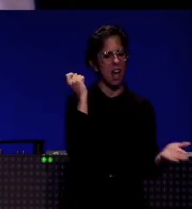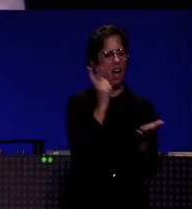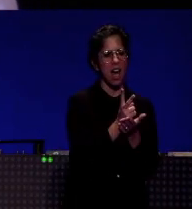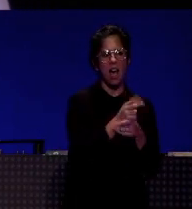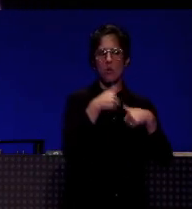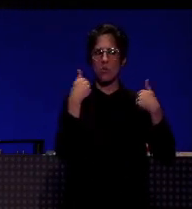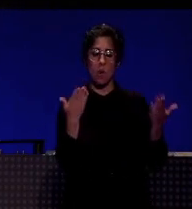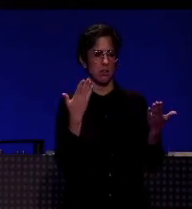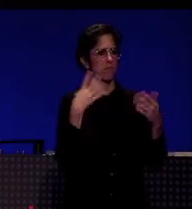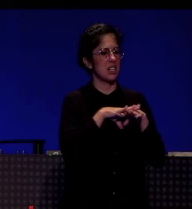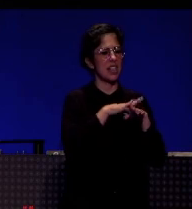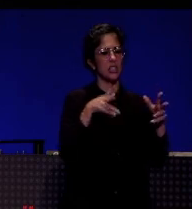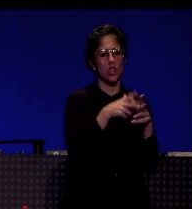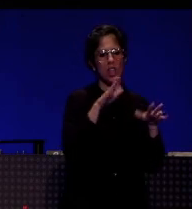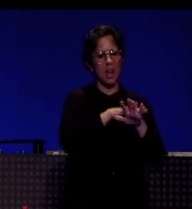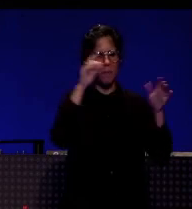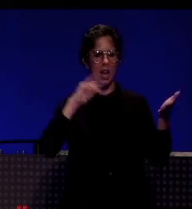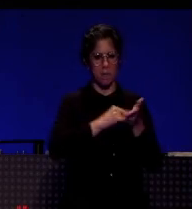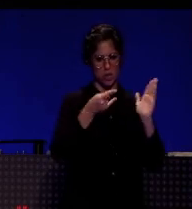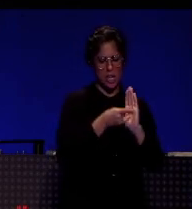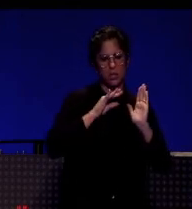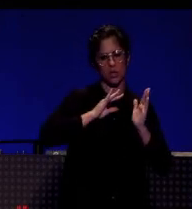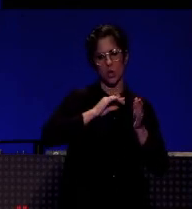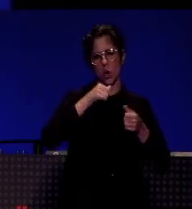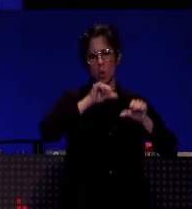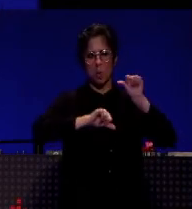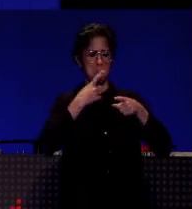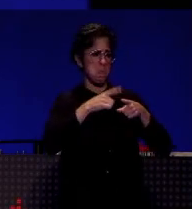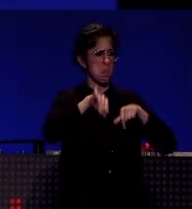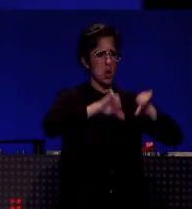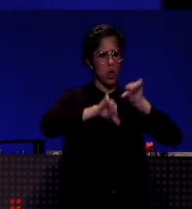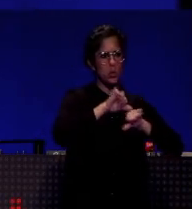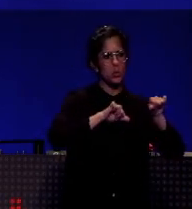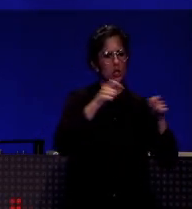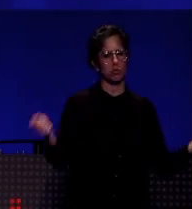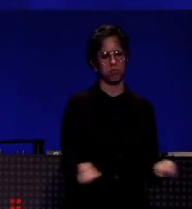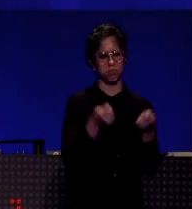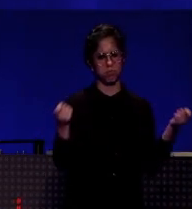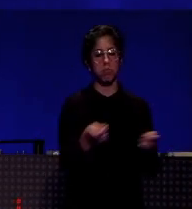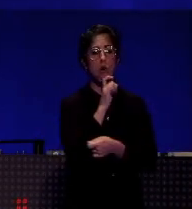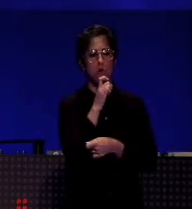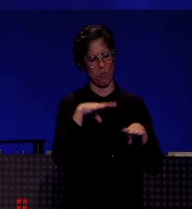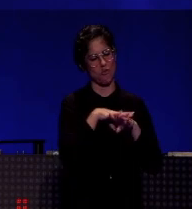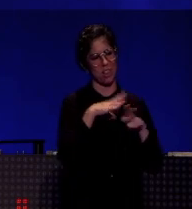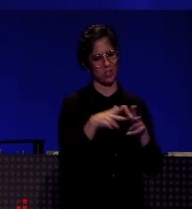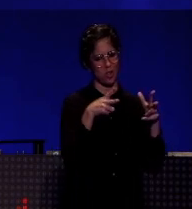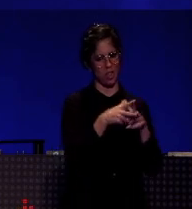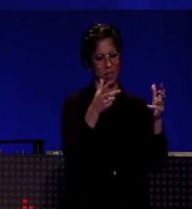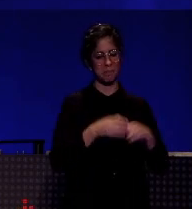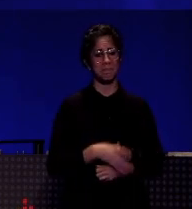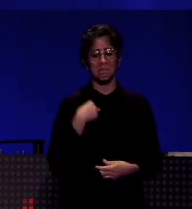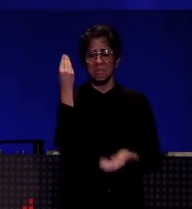para publicitar sus proyectos sus productos al final yo creo que instagram es una red social